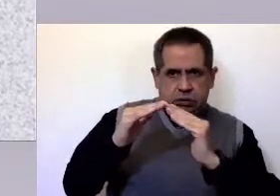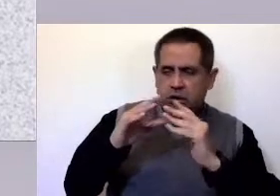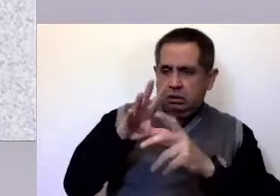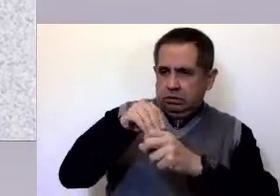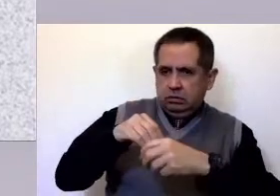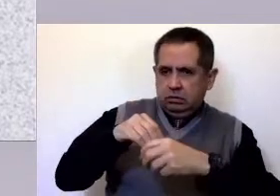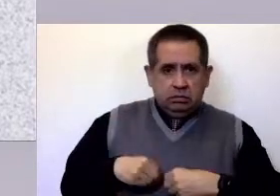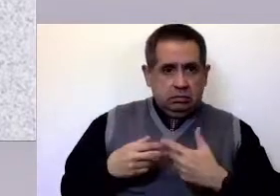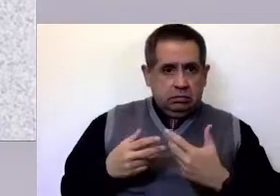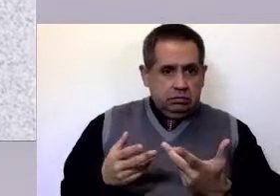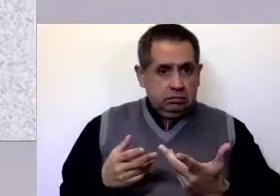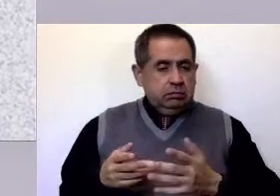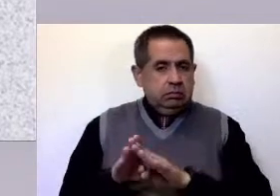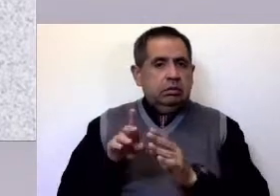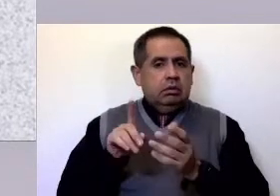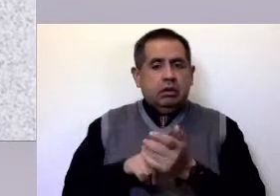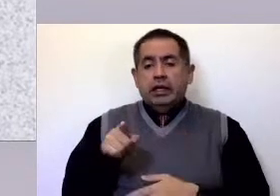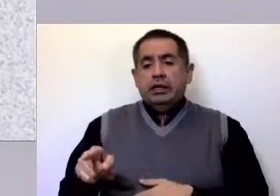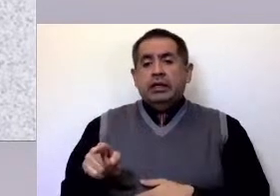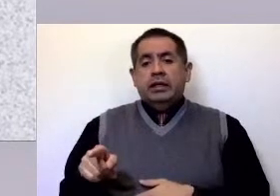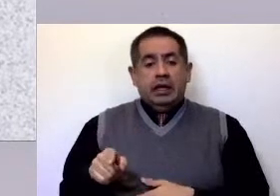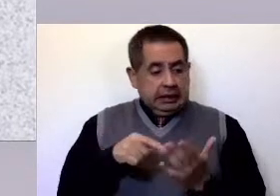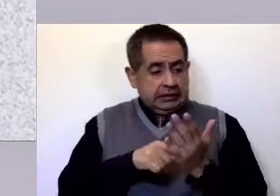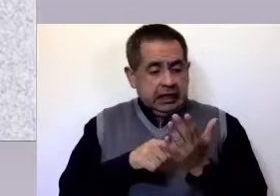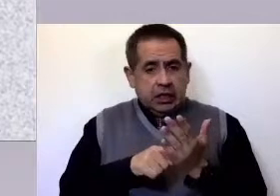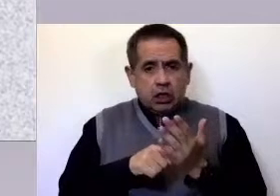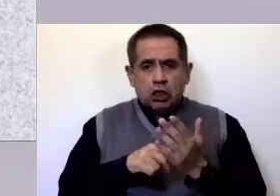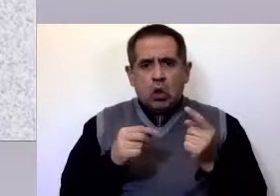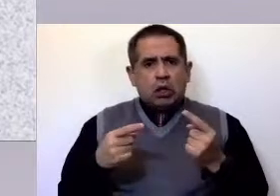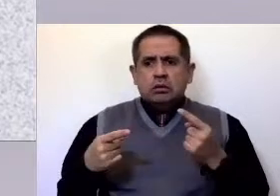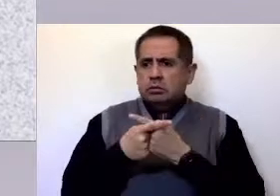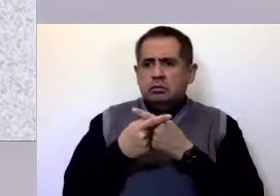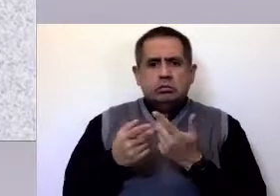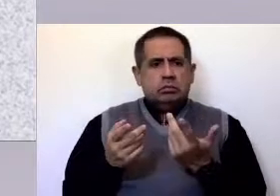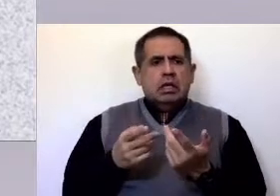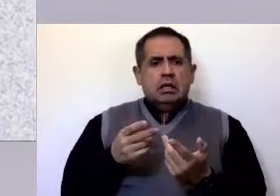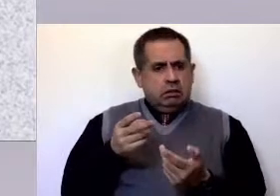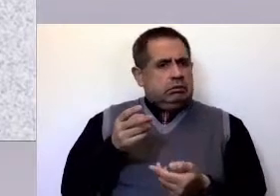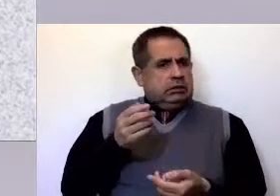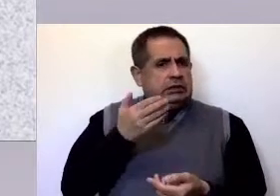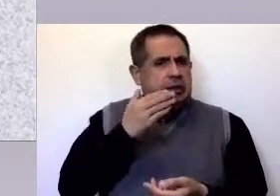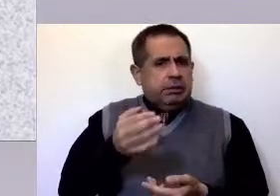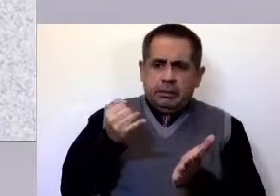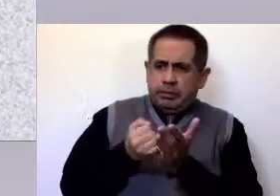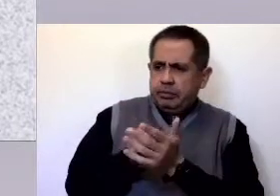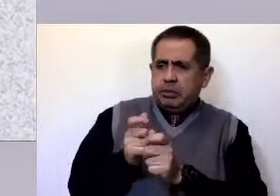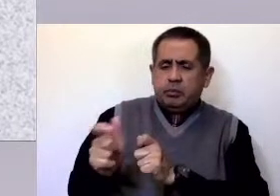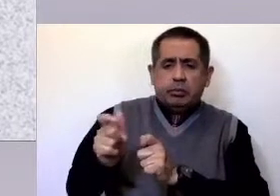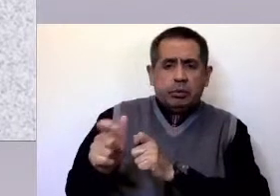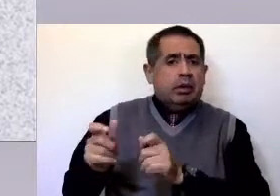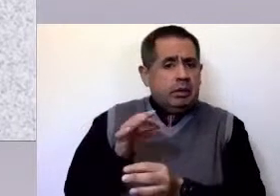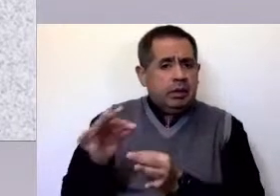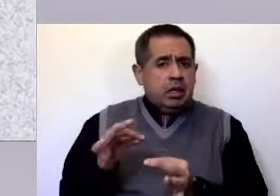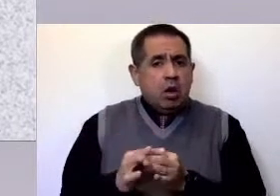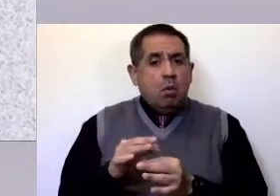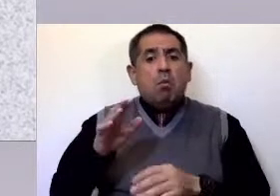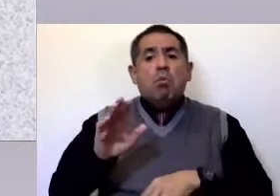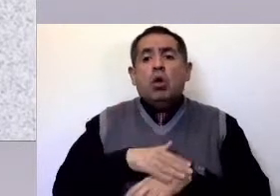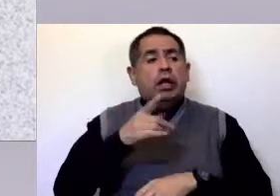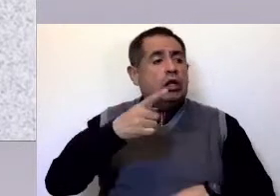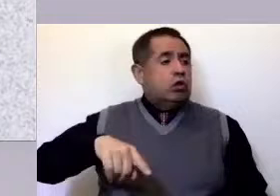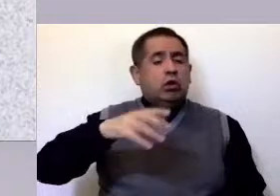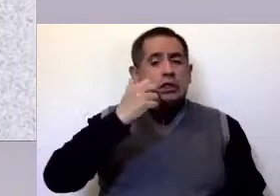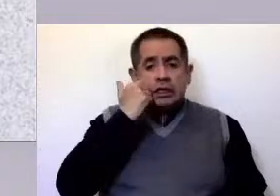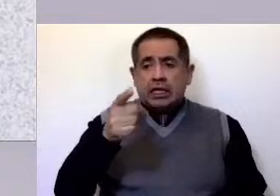en que dicha medida no viola el principio de equidad tributaria porque el trato desigual busca apoyar el derecho a disfrutar